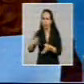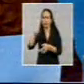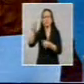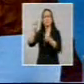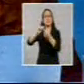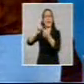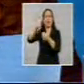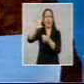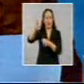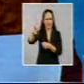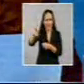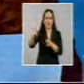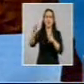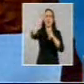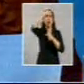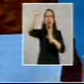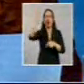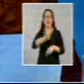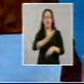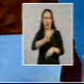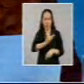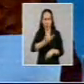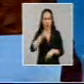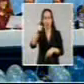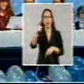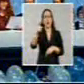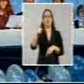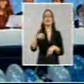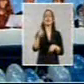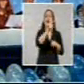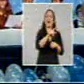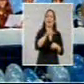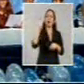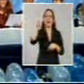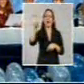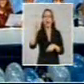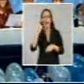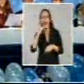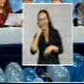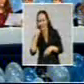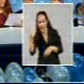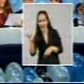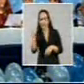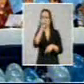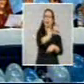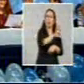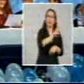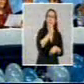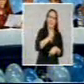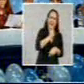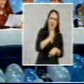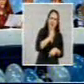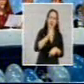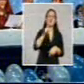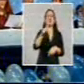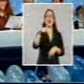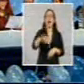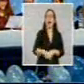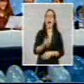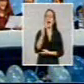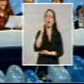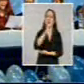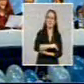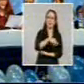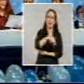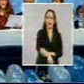Estero, en Formosa, en Oro Verde, Entre Ríos, en Mendoza, en Santa Cruz, Río Gallegos, en